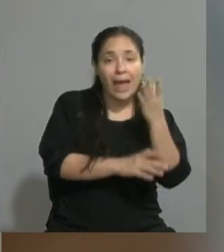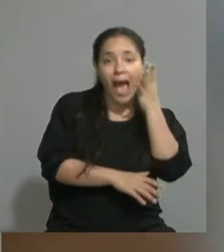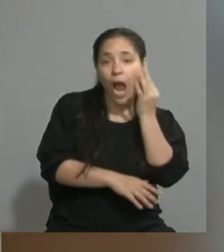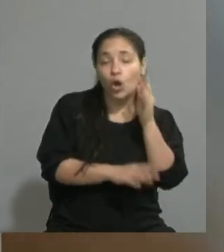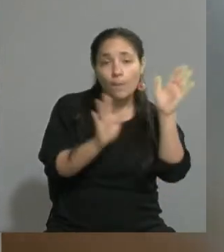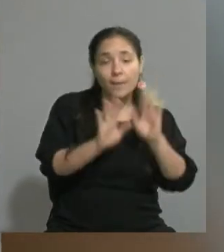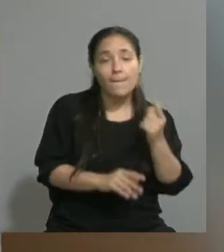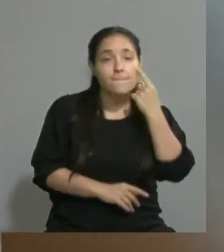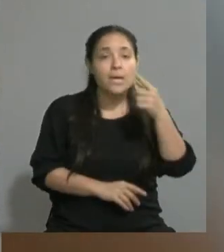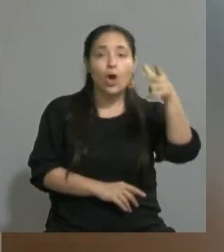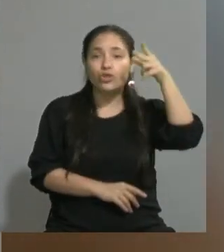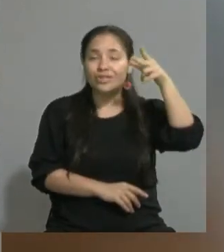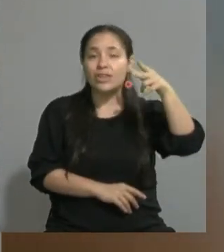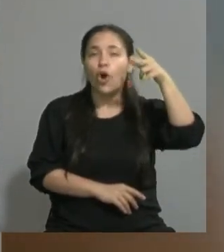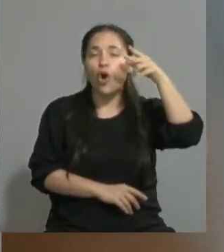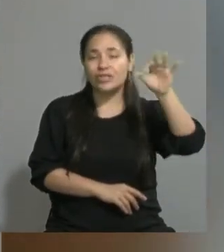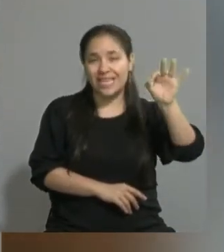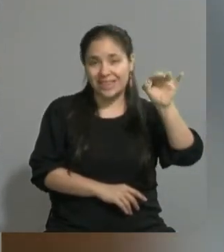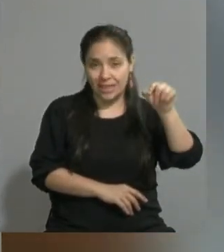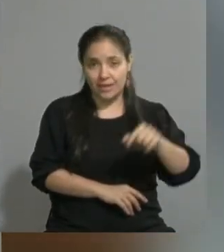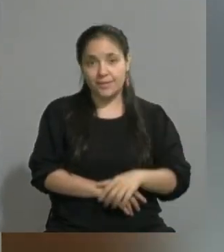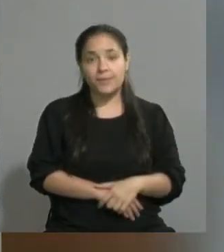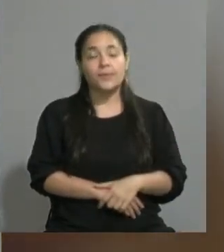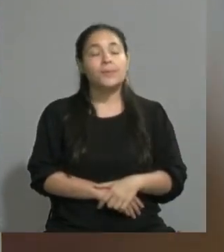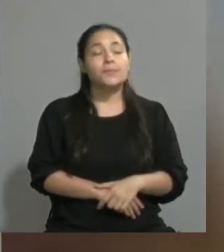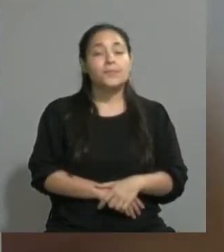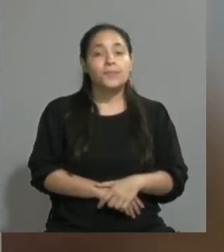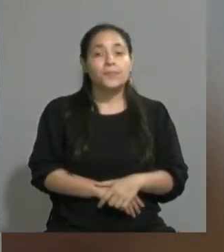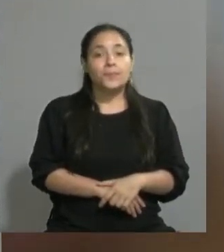en 1880,